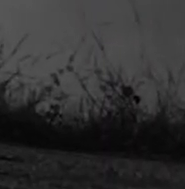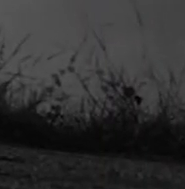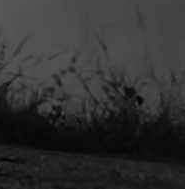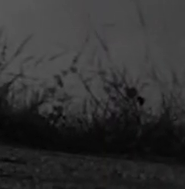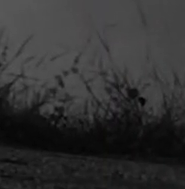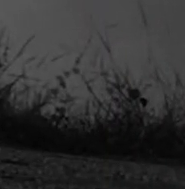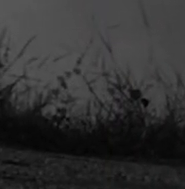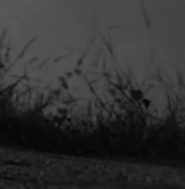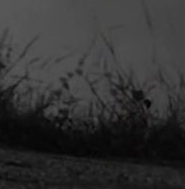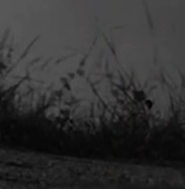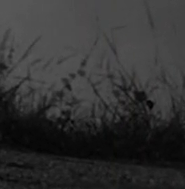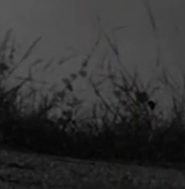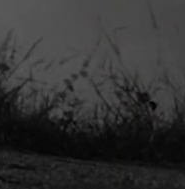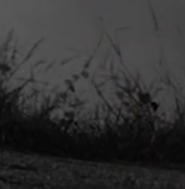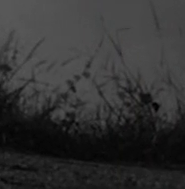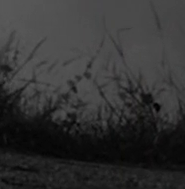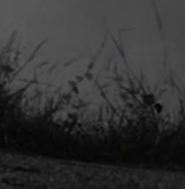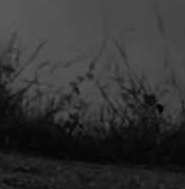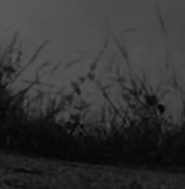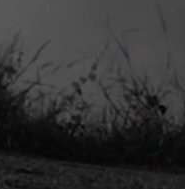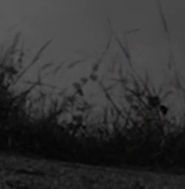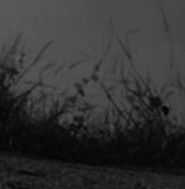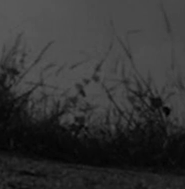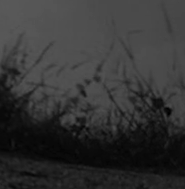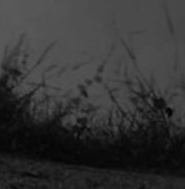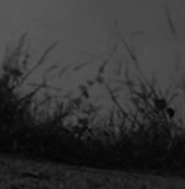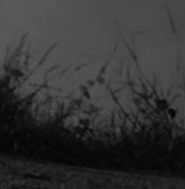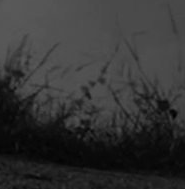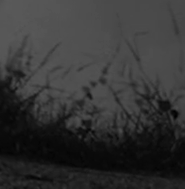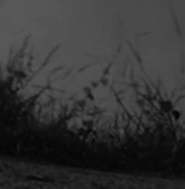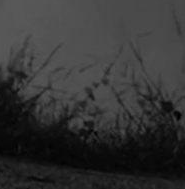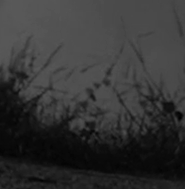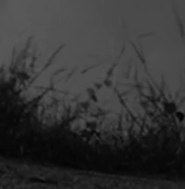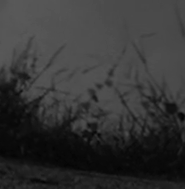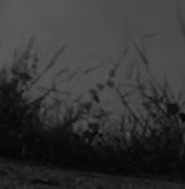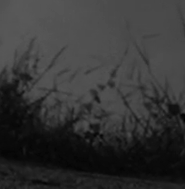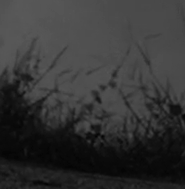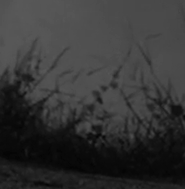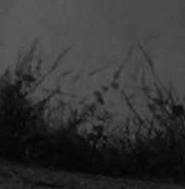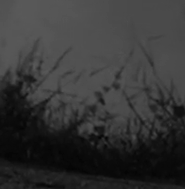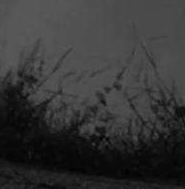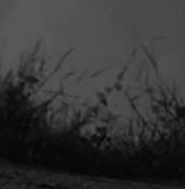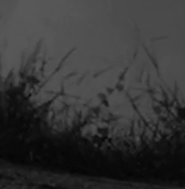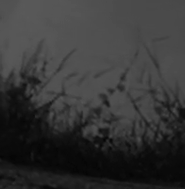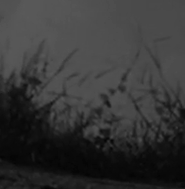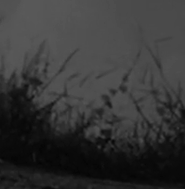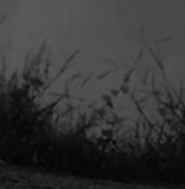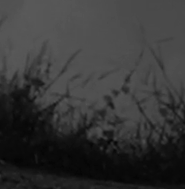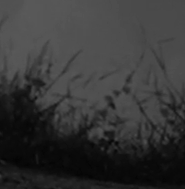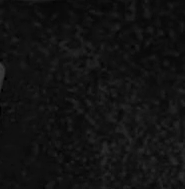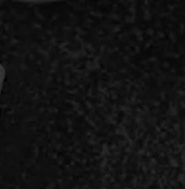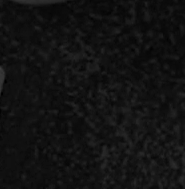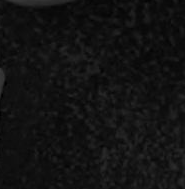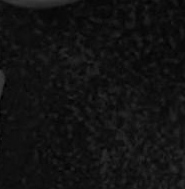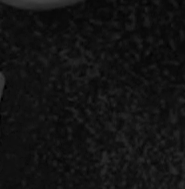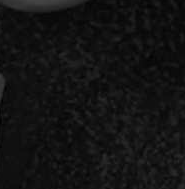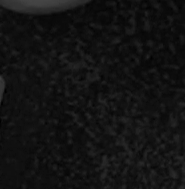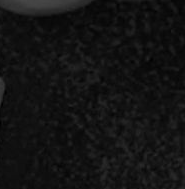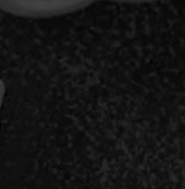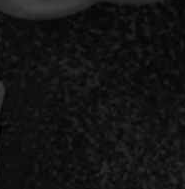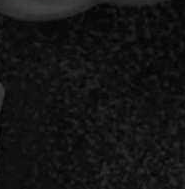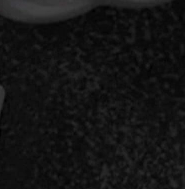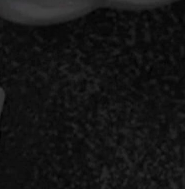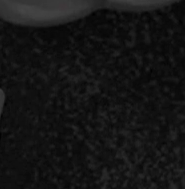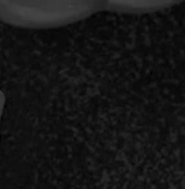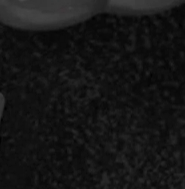dieta saludable, tomar suficiente agua, hacer actividad física, dormir suficientes horas y cuidar la salud mental. Consumir